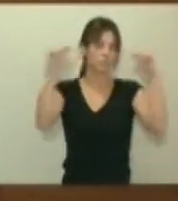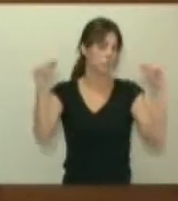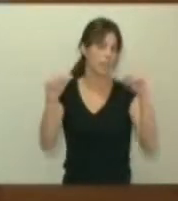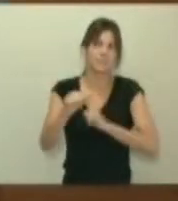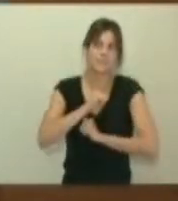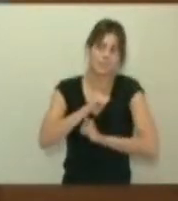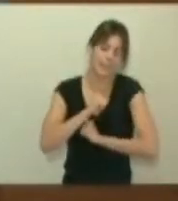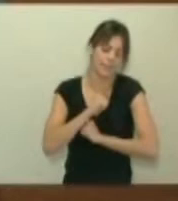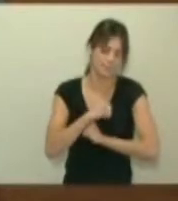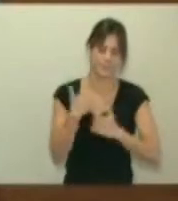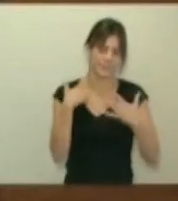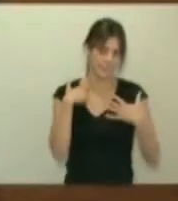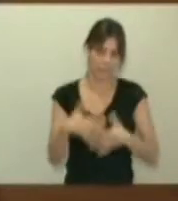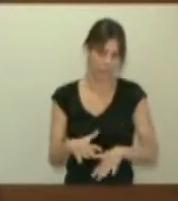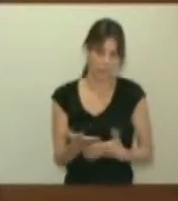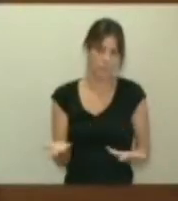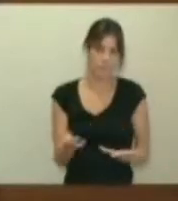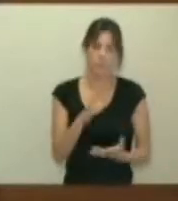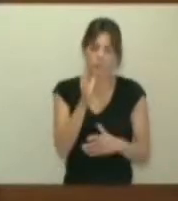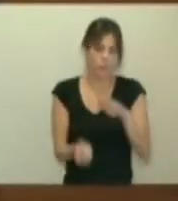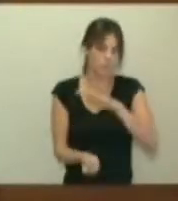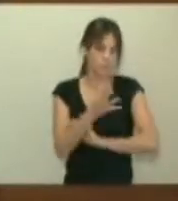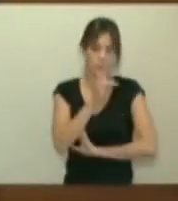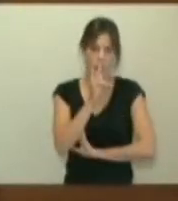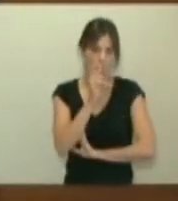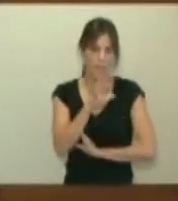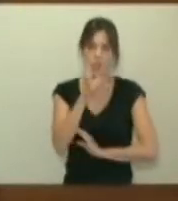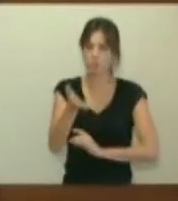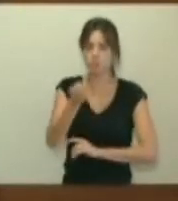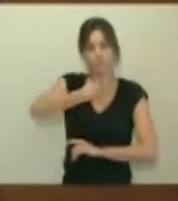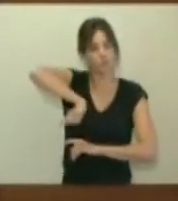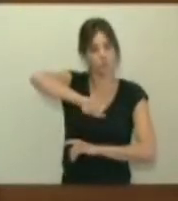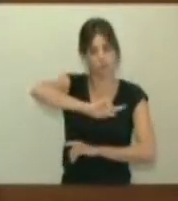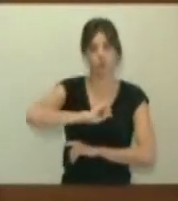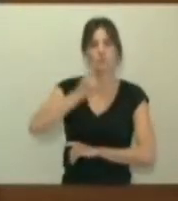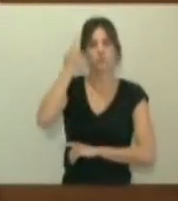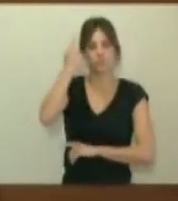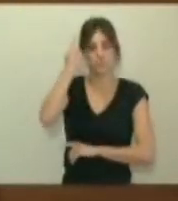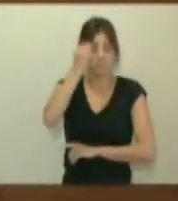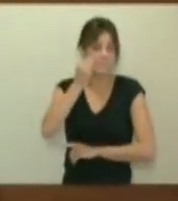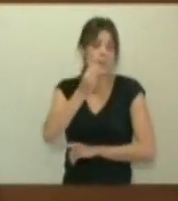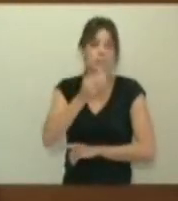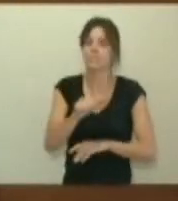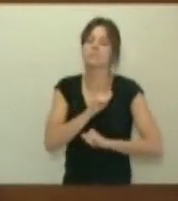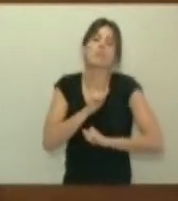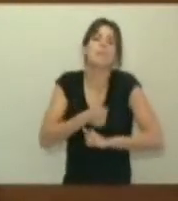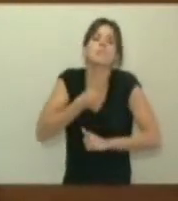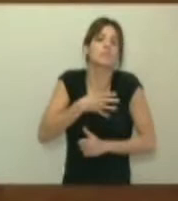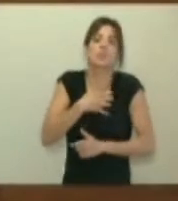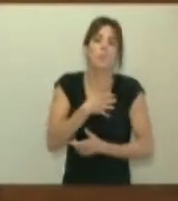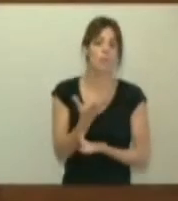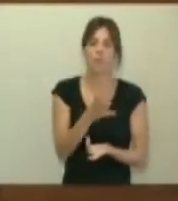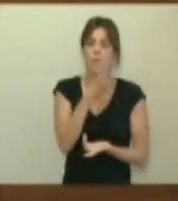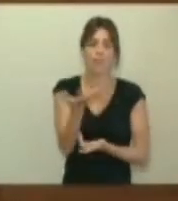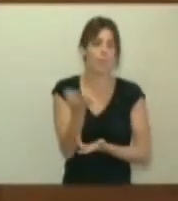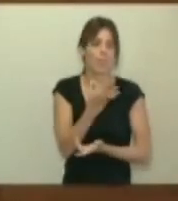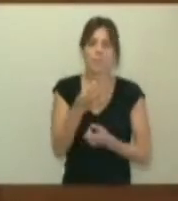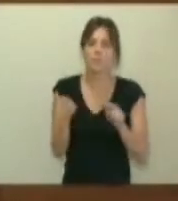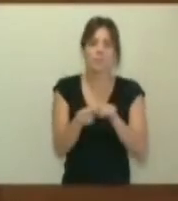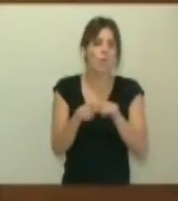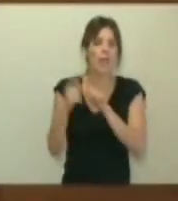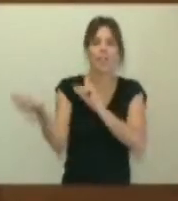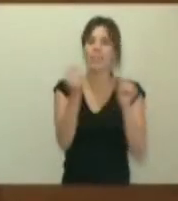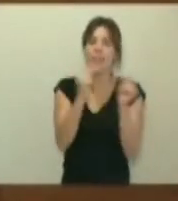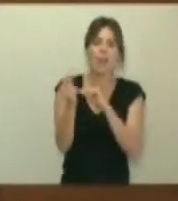espera y no se ha constituido. Creemos que no podemos esperar más y potenciar la participación y el diálogo institucional con